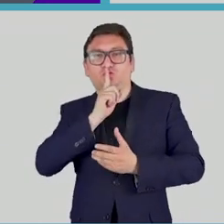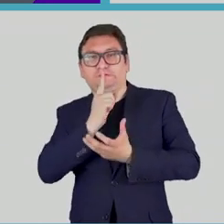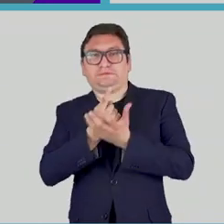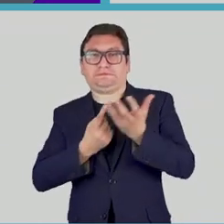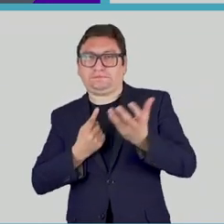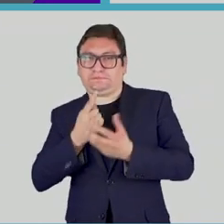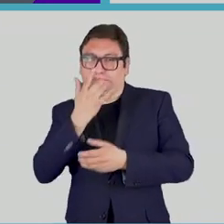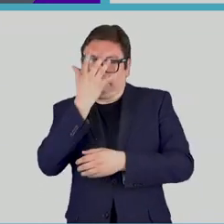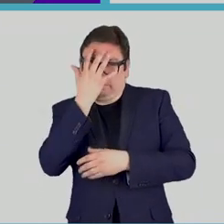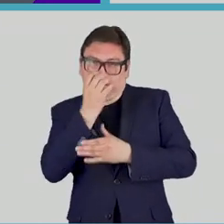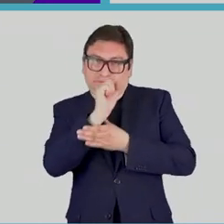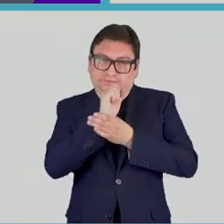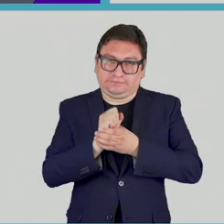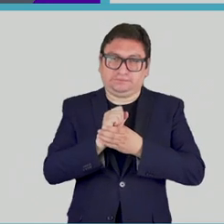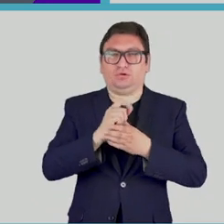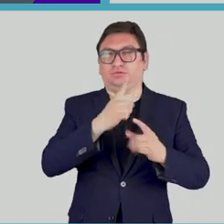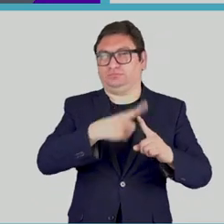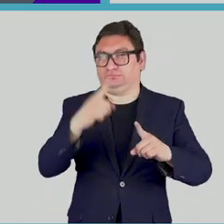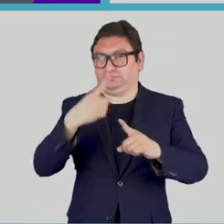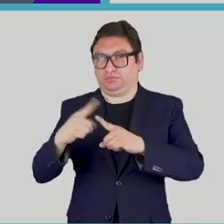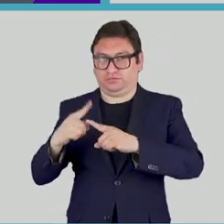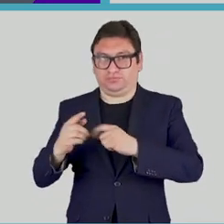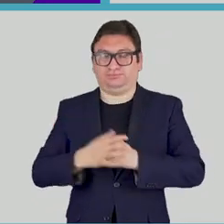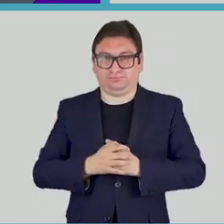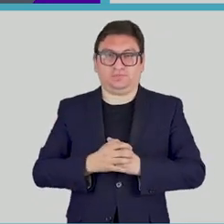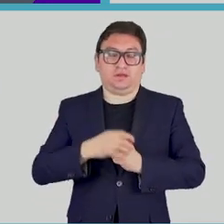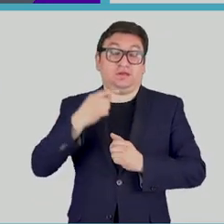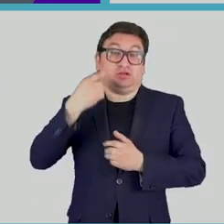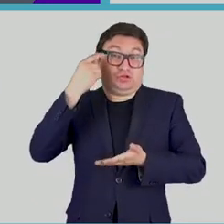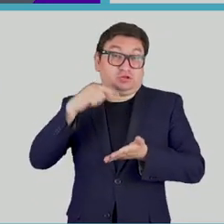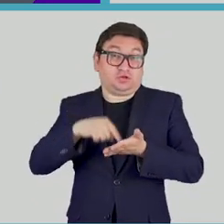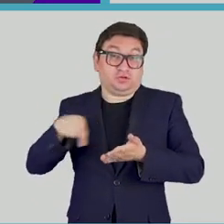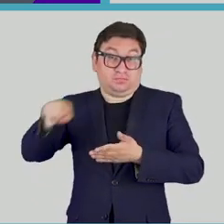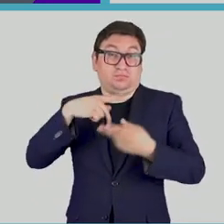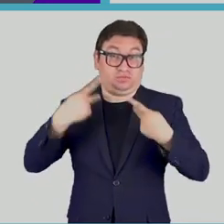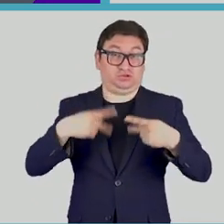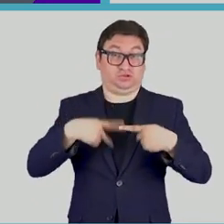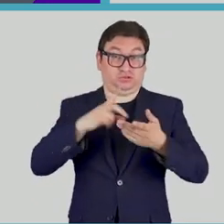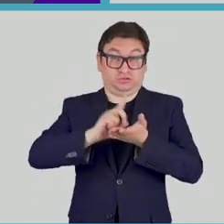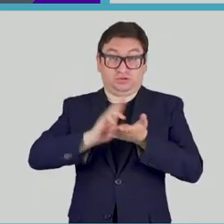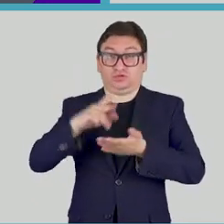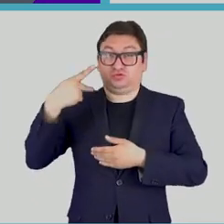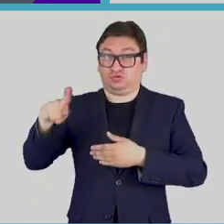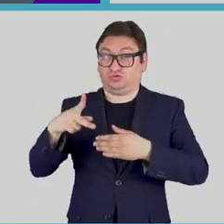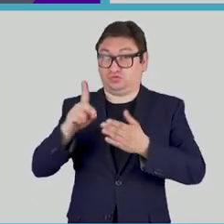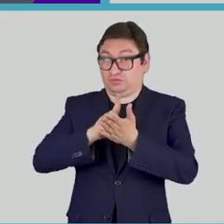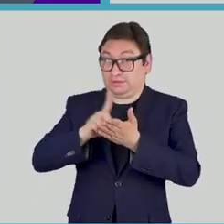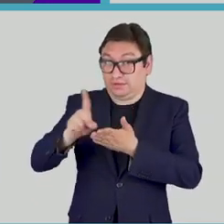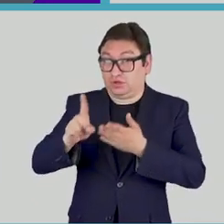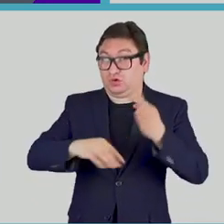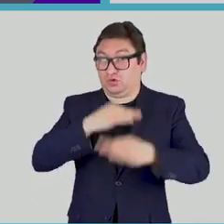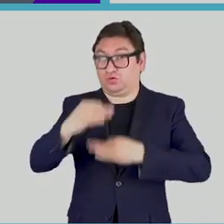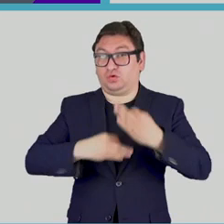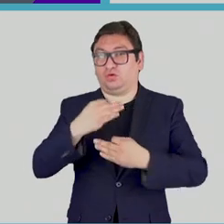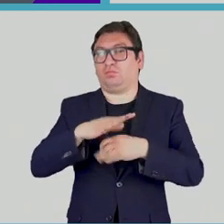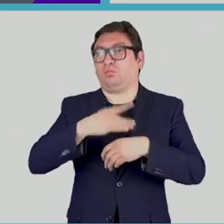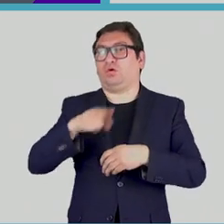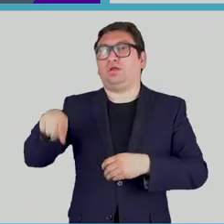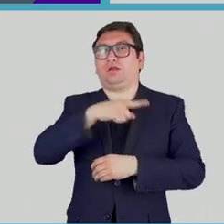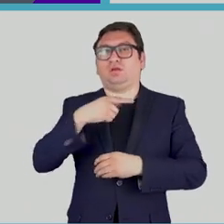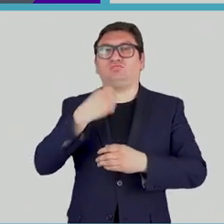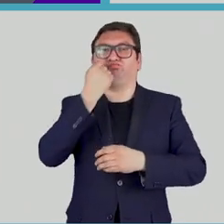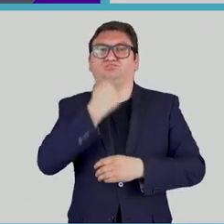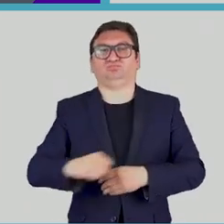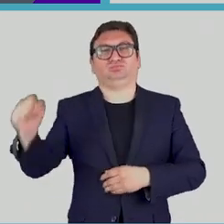vergüenza por algún otro motivo yo creo que las personas capacidad tienen todo el derecho con una persona que